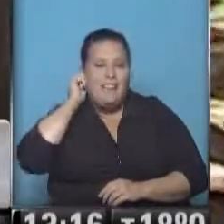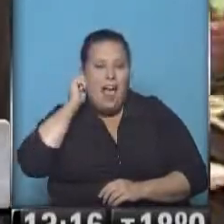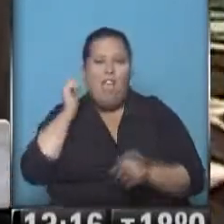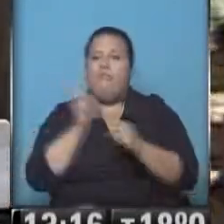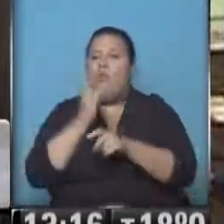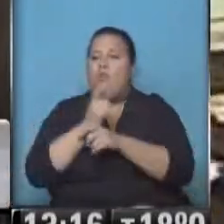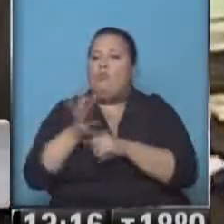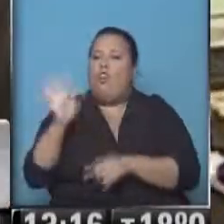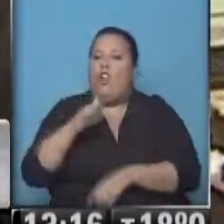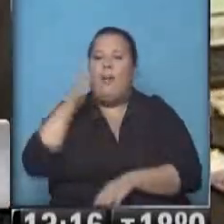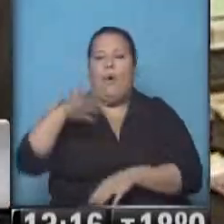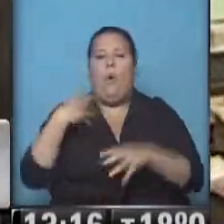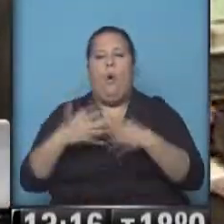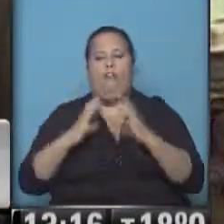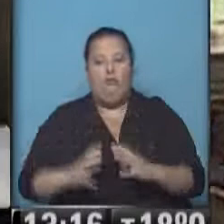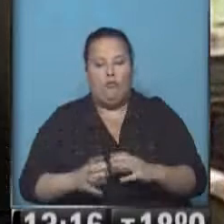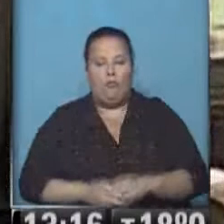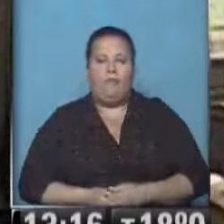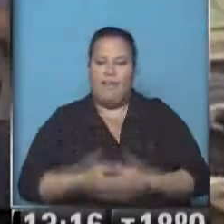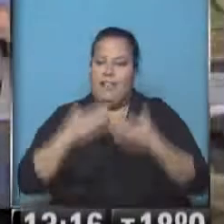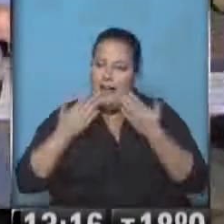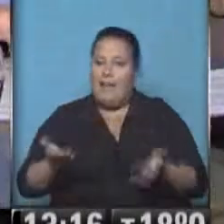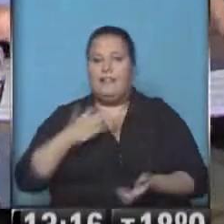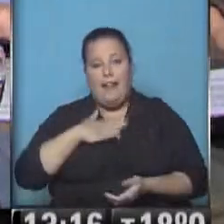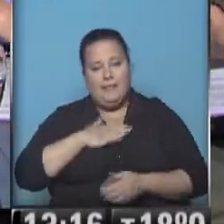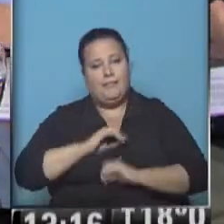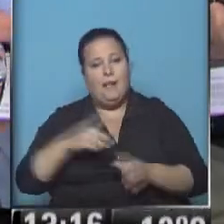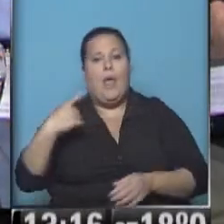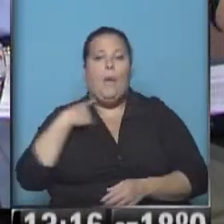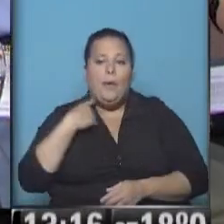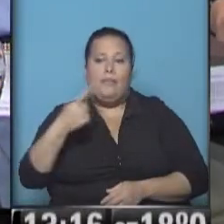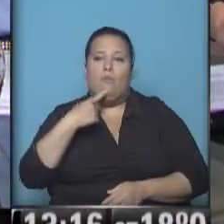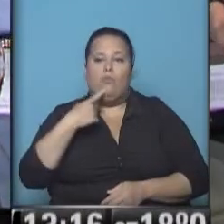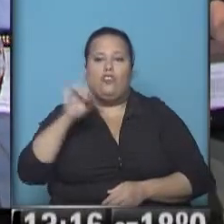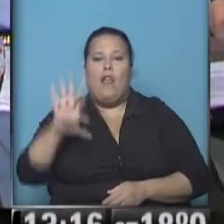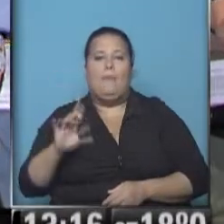todos los días a jugar al fútbol. Así es, Laura, lamentable hecho y la víctima este chico de tan solo 13 años.